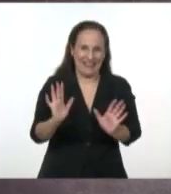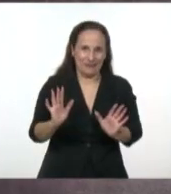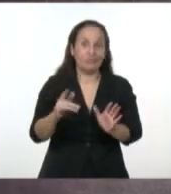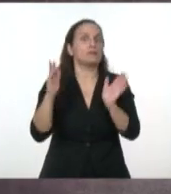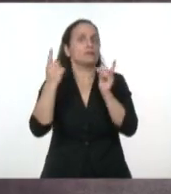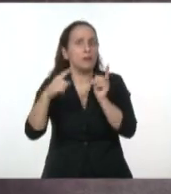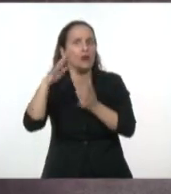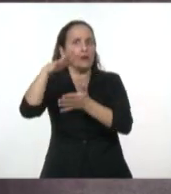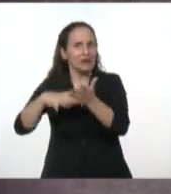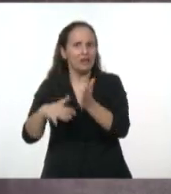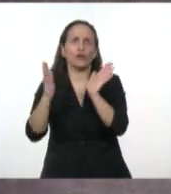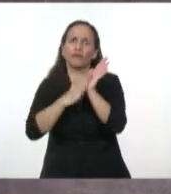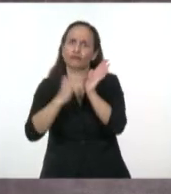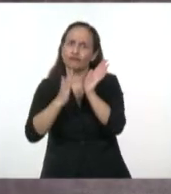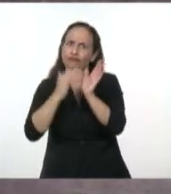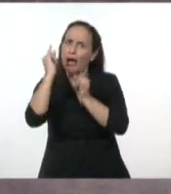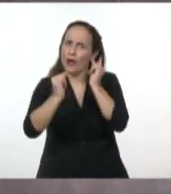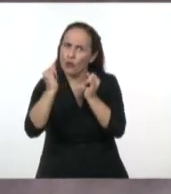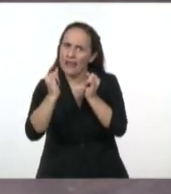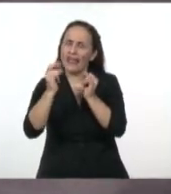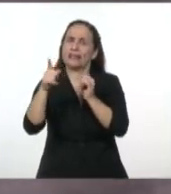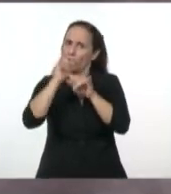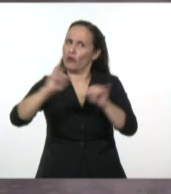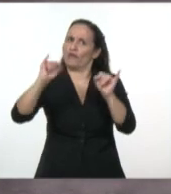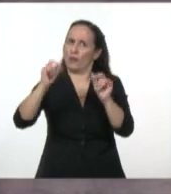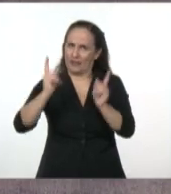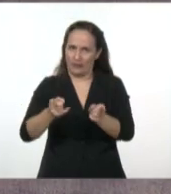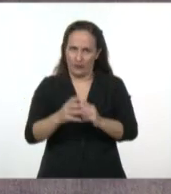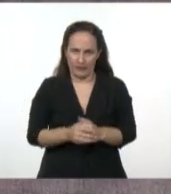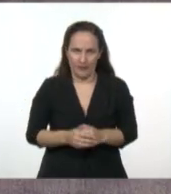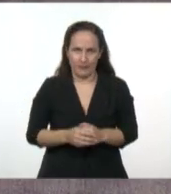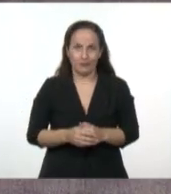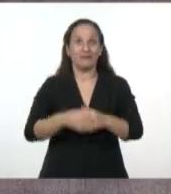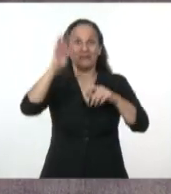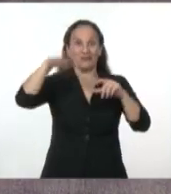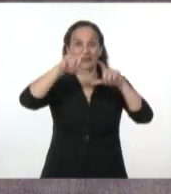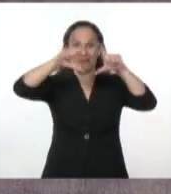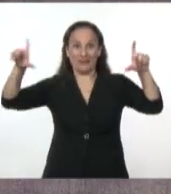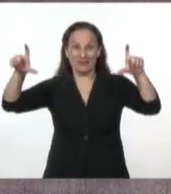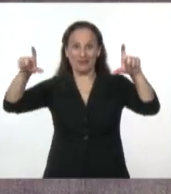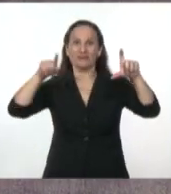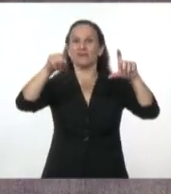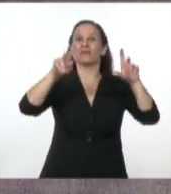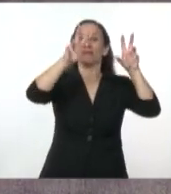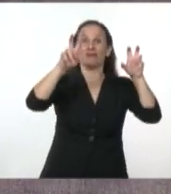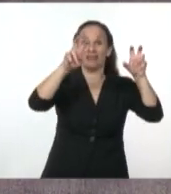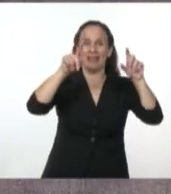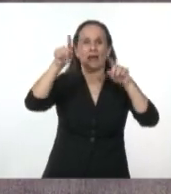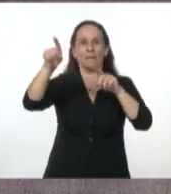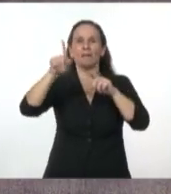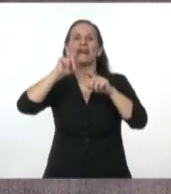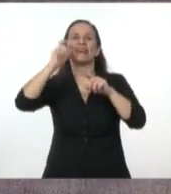Argumentativo, informativo. Entonces, vamos a volcar acá en este pequeño cuadrito el asunto, la tesis,